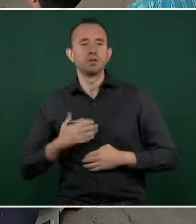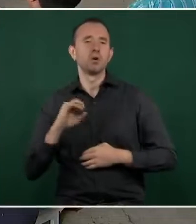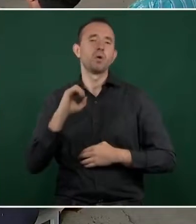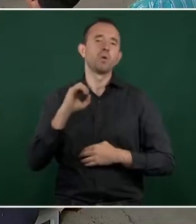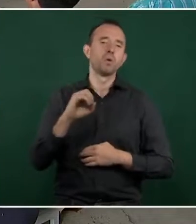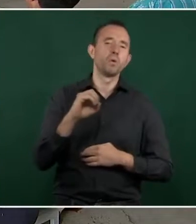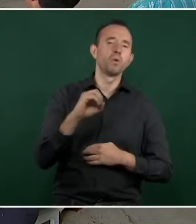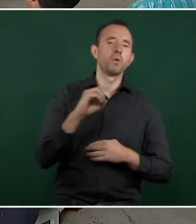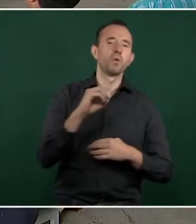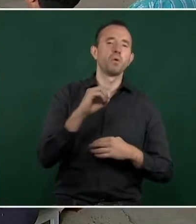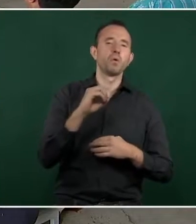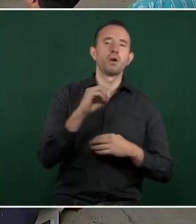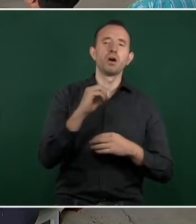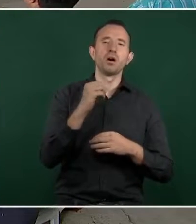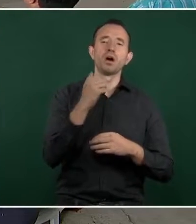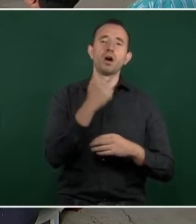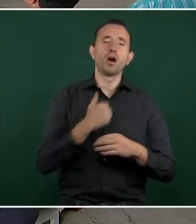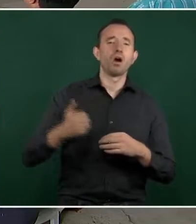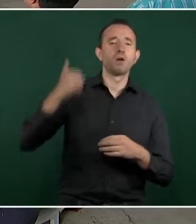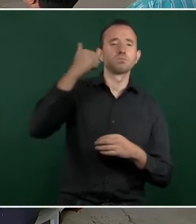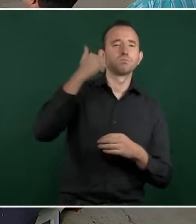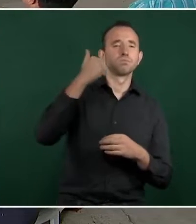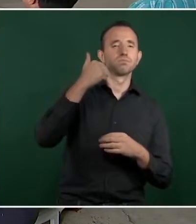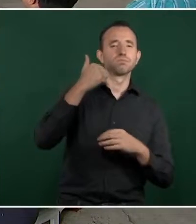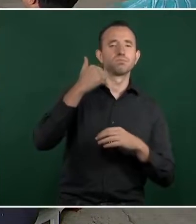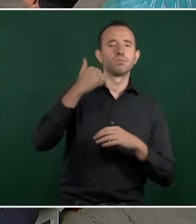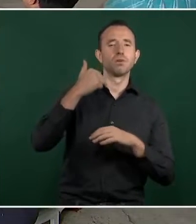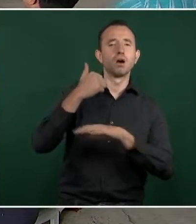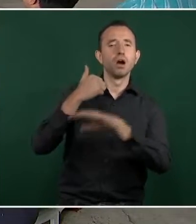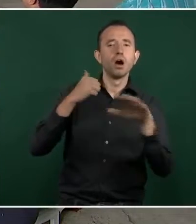Y ahí están todos con la boca abierta,